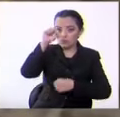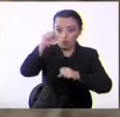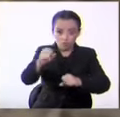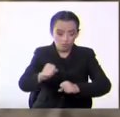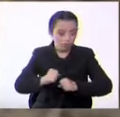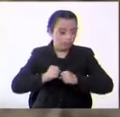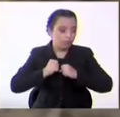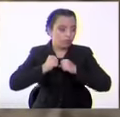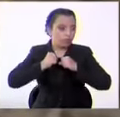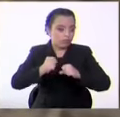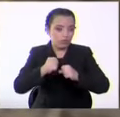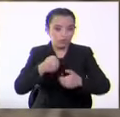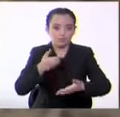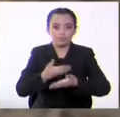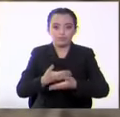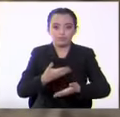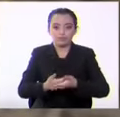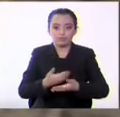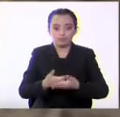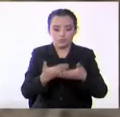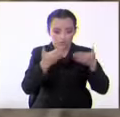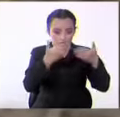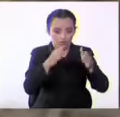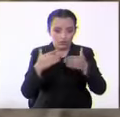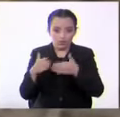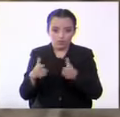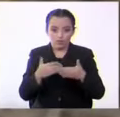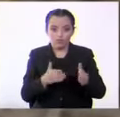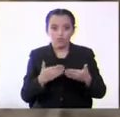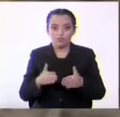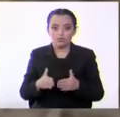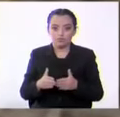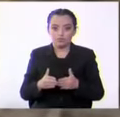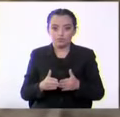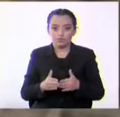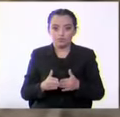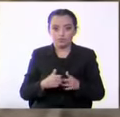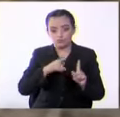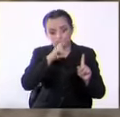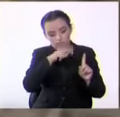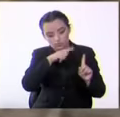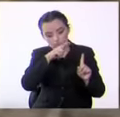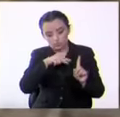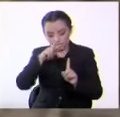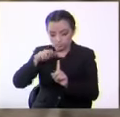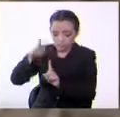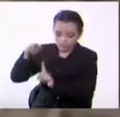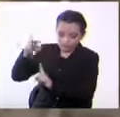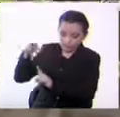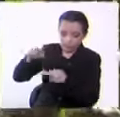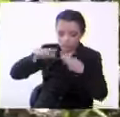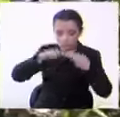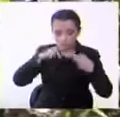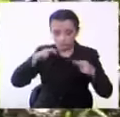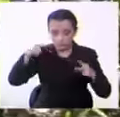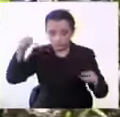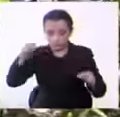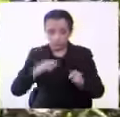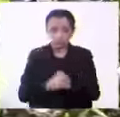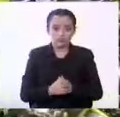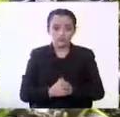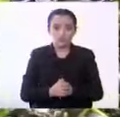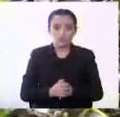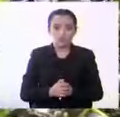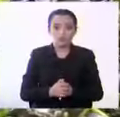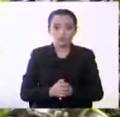supervivencia y reproducción diferenciada de individuos debido a sus diferencias fenotípicas. En una población, no todos